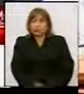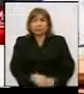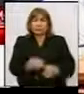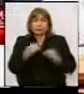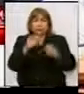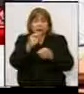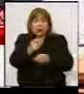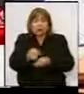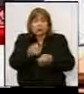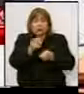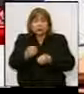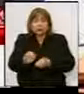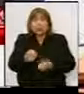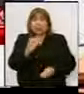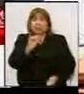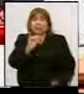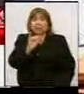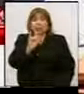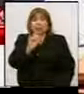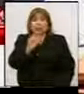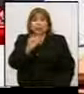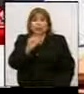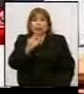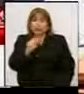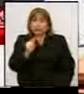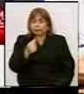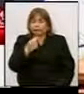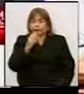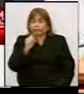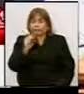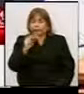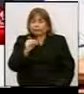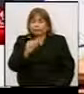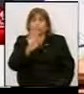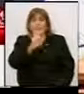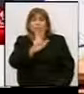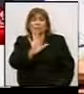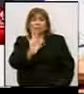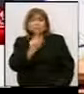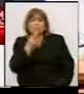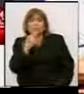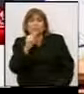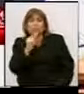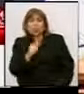Agrícola Yauría, SAN, 59 millones.